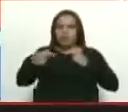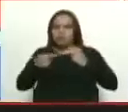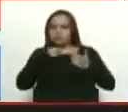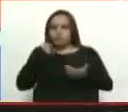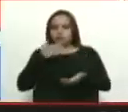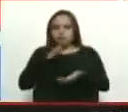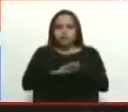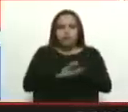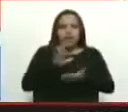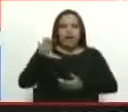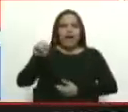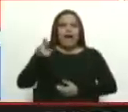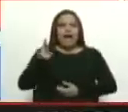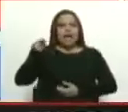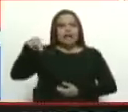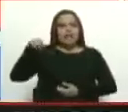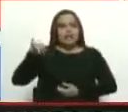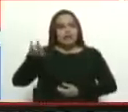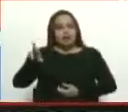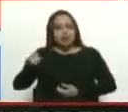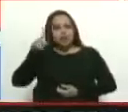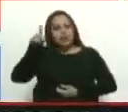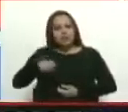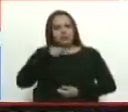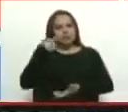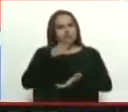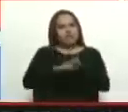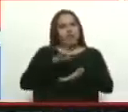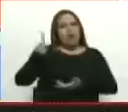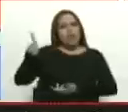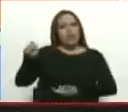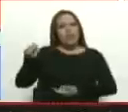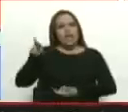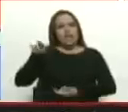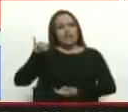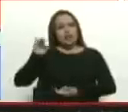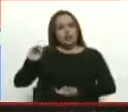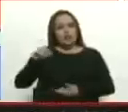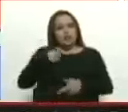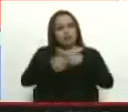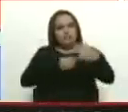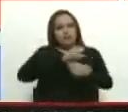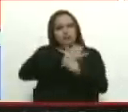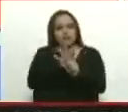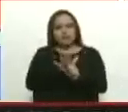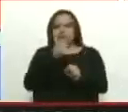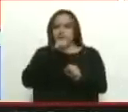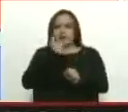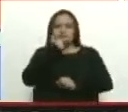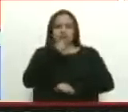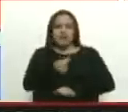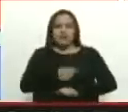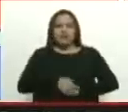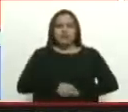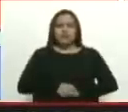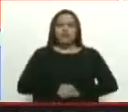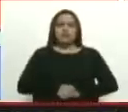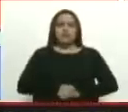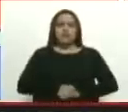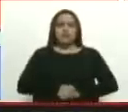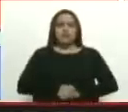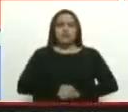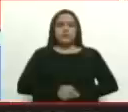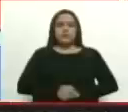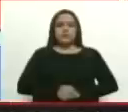Aristóbulo, se nos fue García Carneiro, se nos fue Darío por el COVID. Bueno, no ha sido fácil, pues, no ha sido fácil. Y a